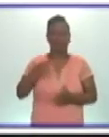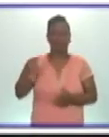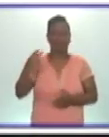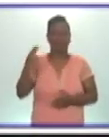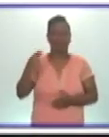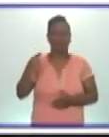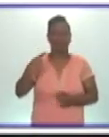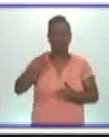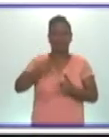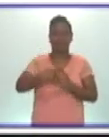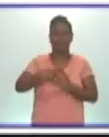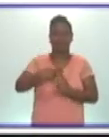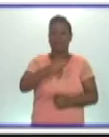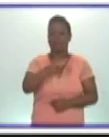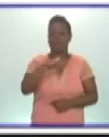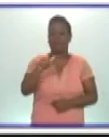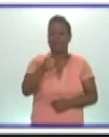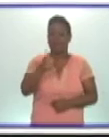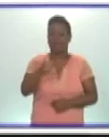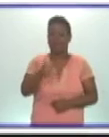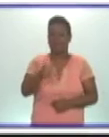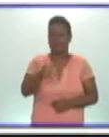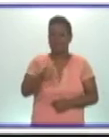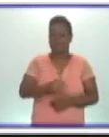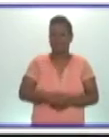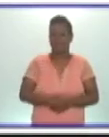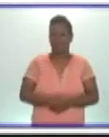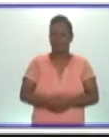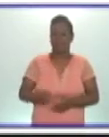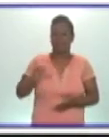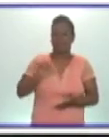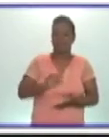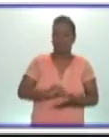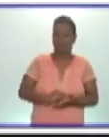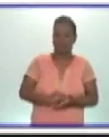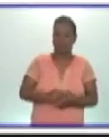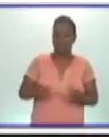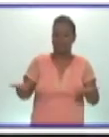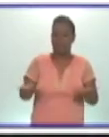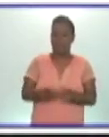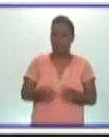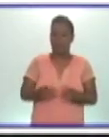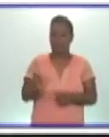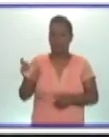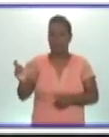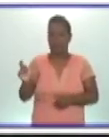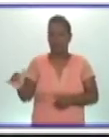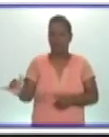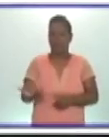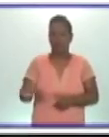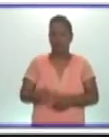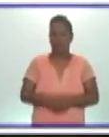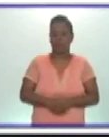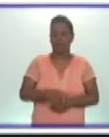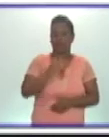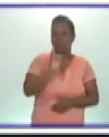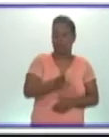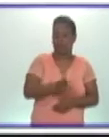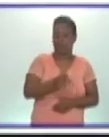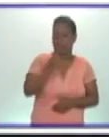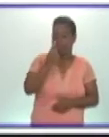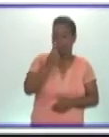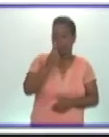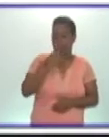ahora multiplicamos las partes literales agrupando variables iguales. Aquí, como sabemos, el